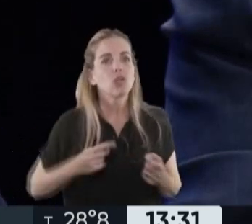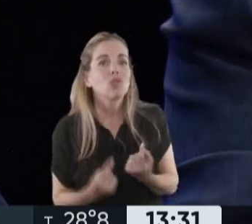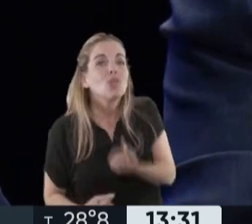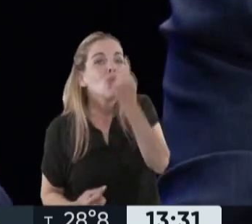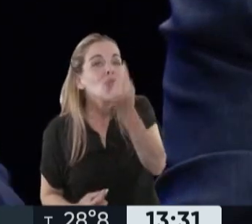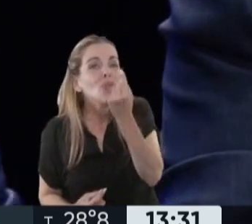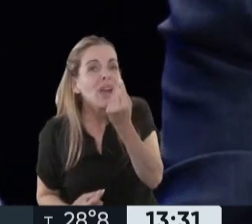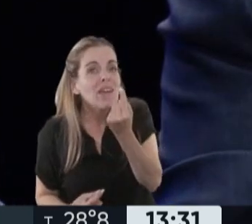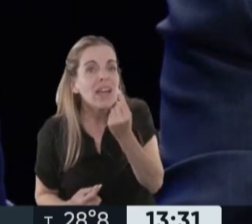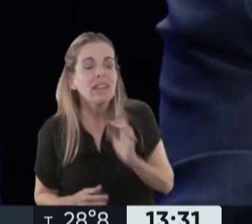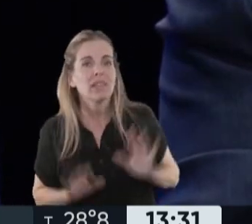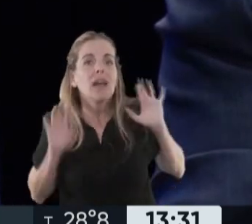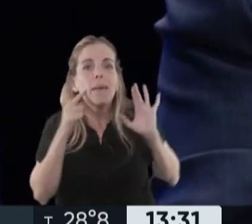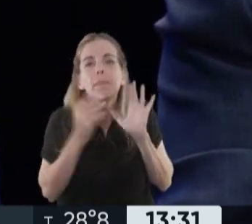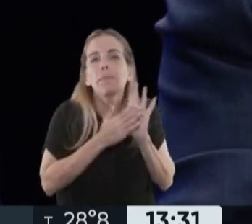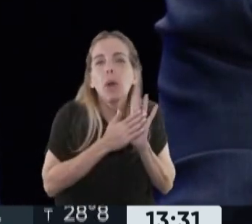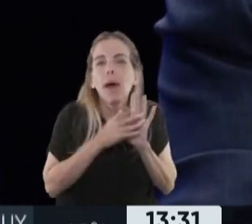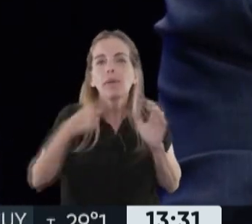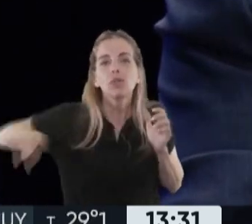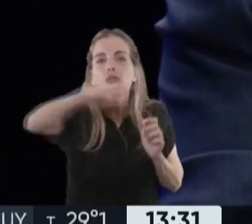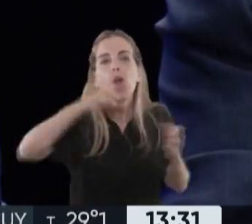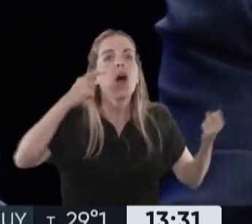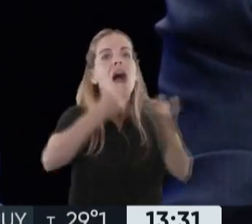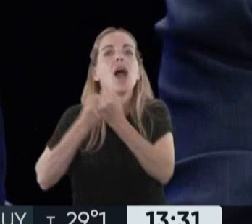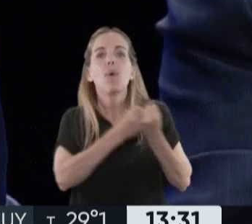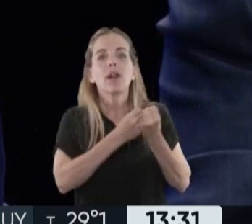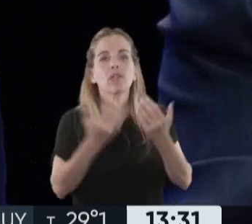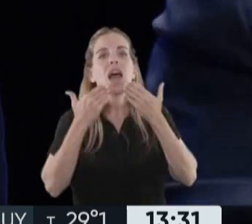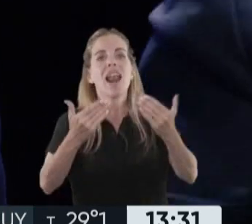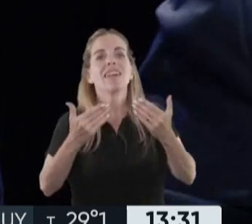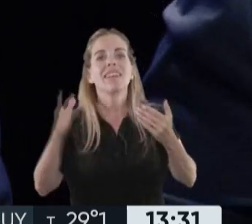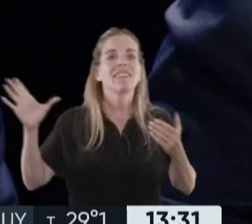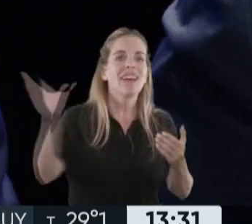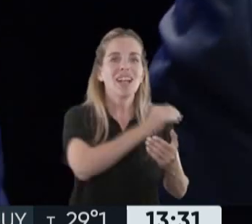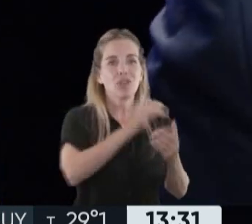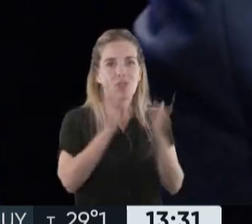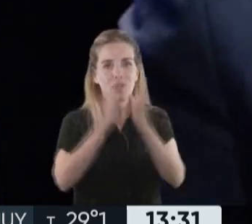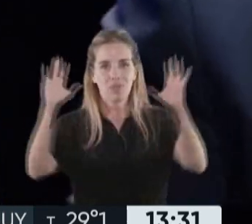Una vez probemos en ponernos de acuerdo. Gracias a todos y todas.